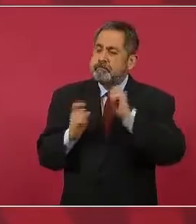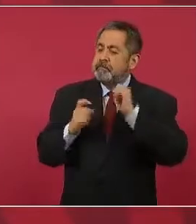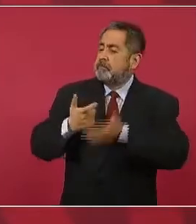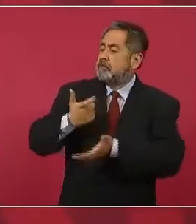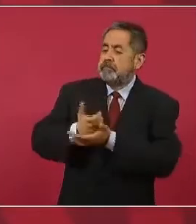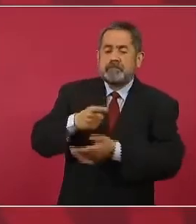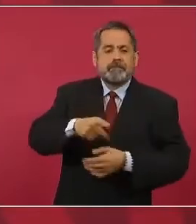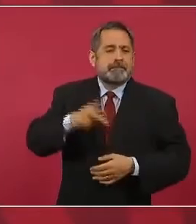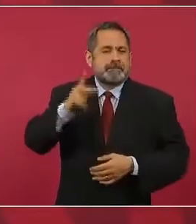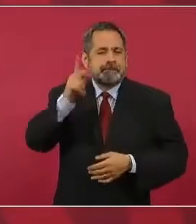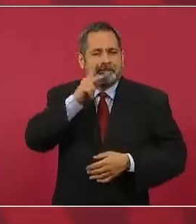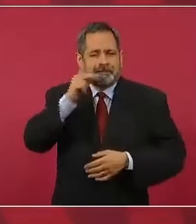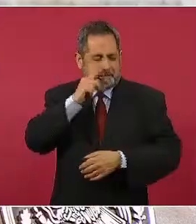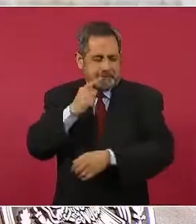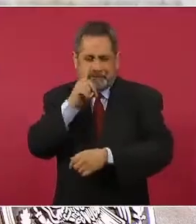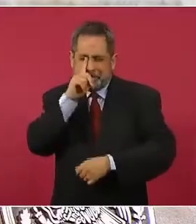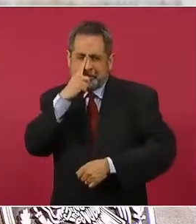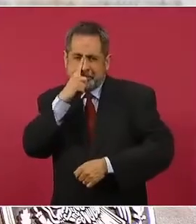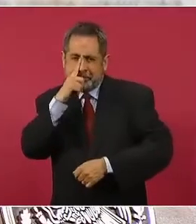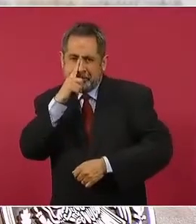Yo no sé, ustedes